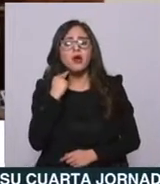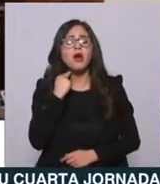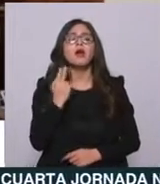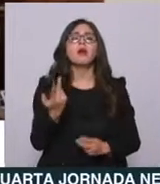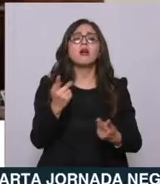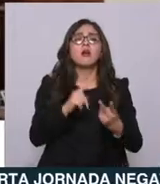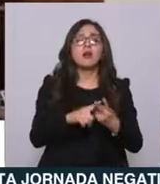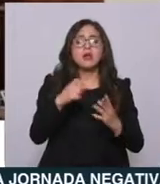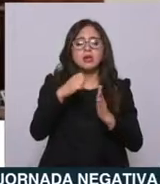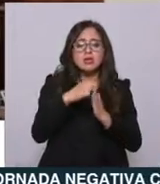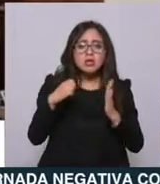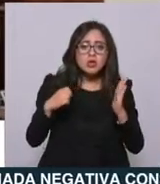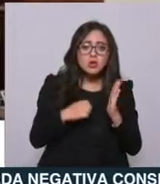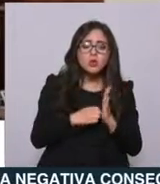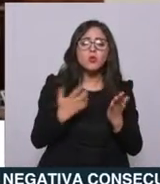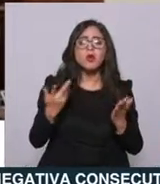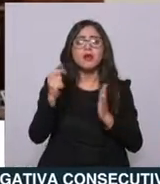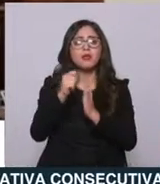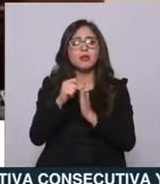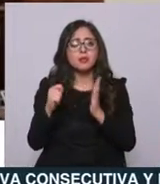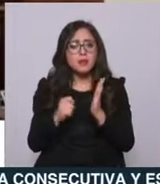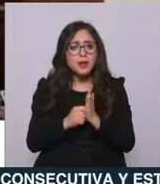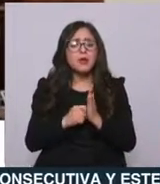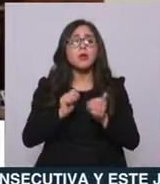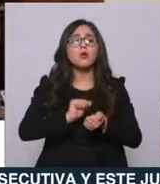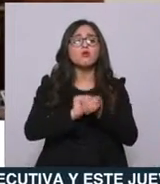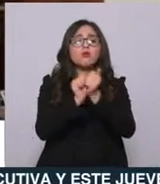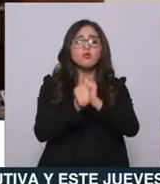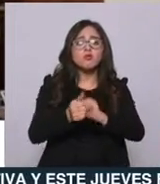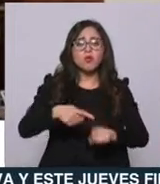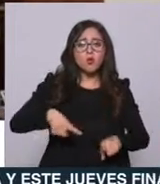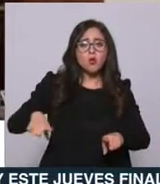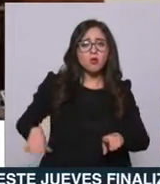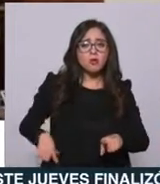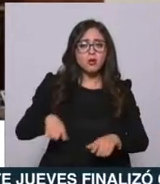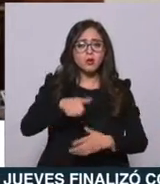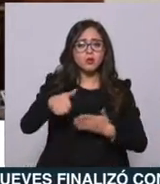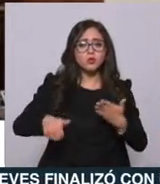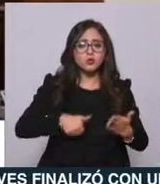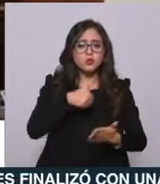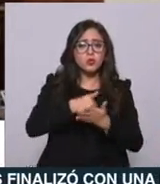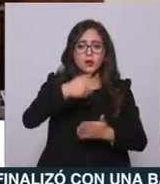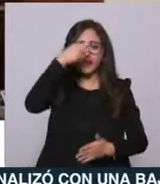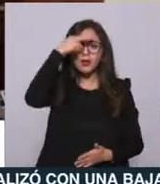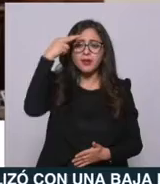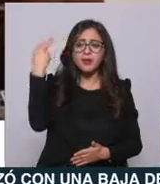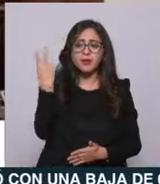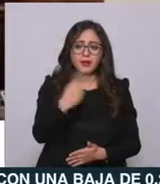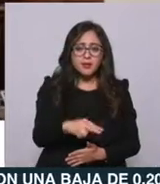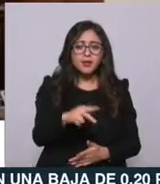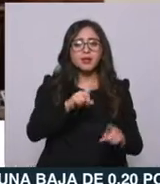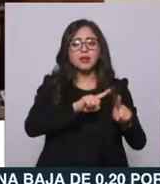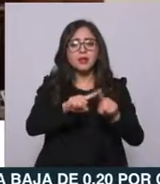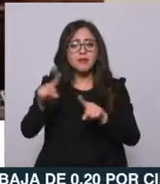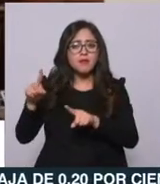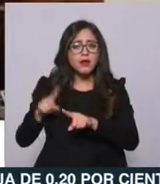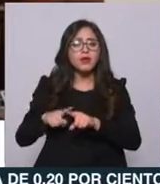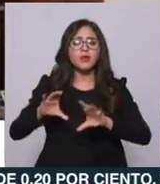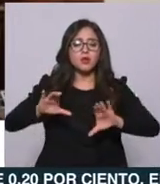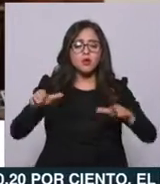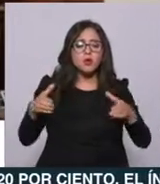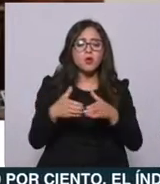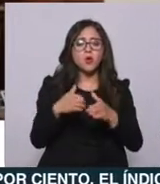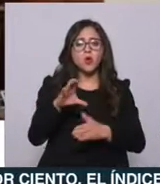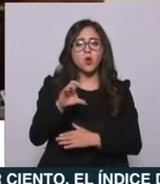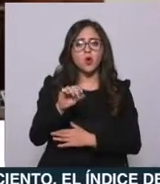escrituración y también en el convenio que tiene el gobierno de la Ciudad de México con los notarios, el Colegio de Notarios de la